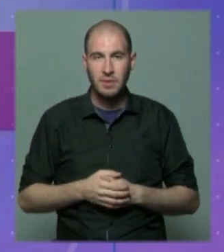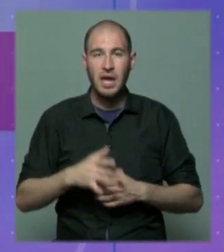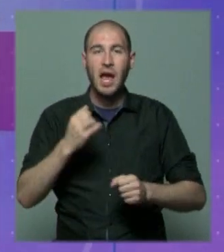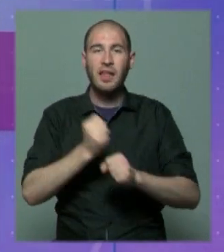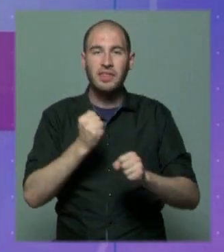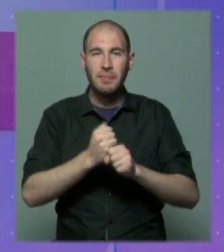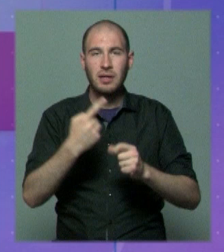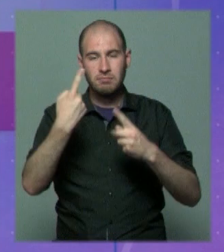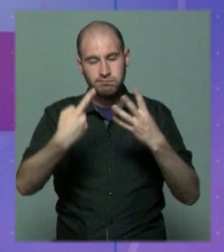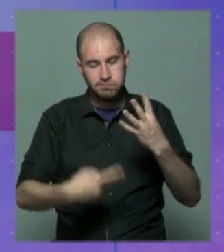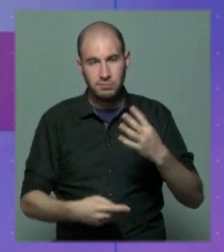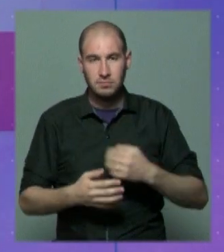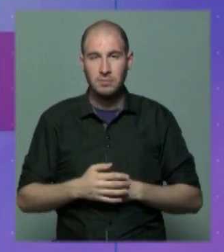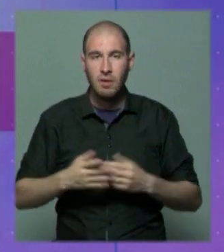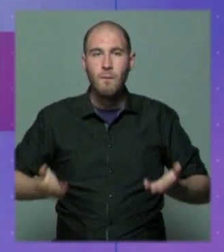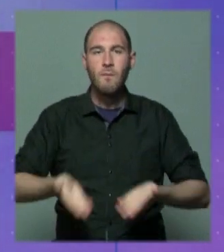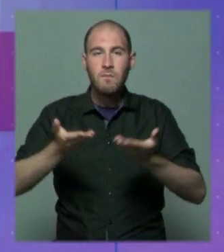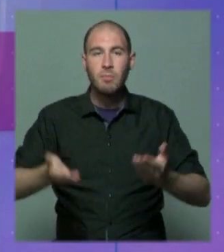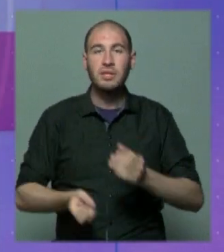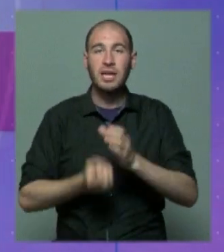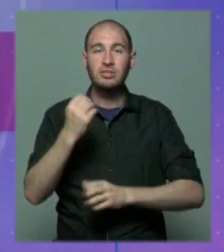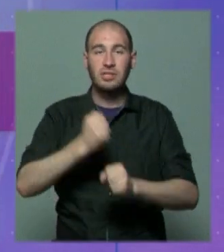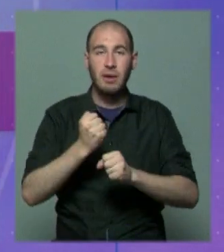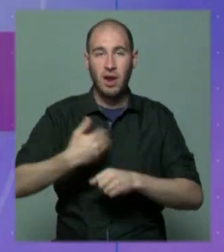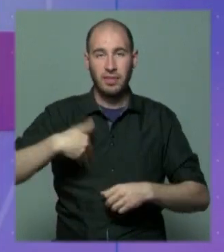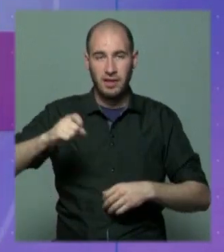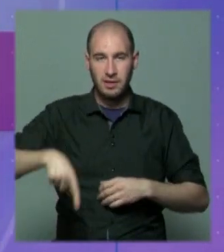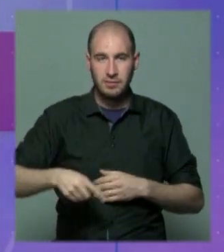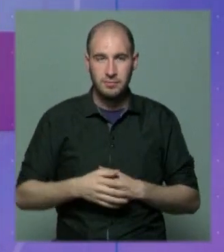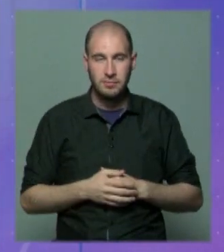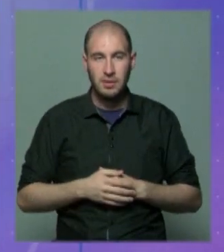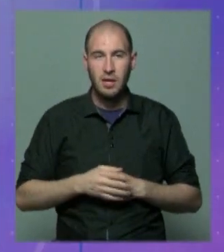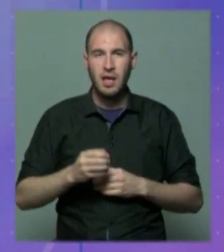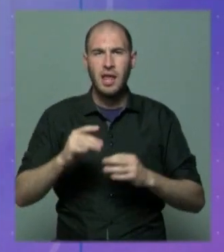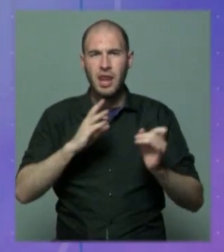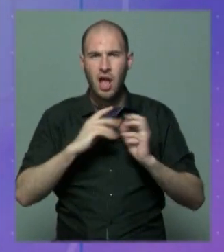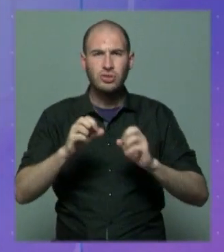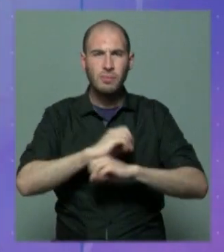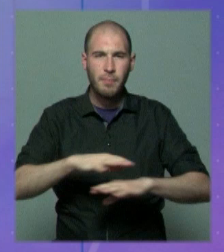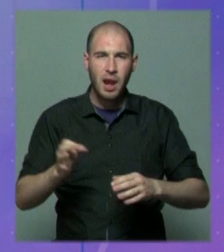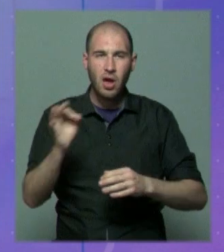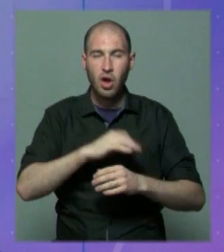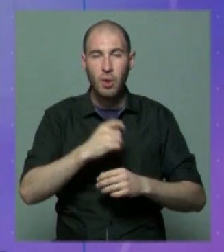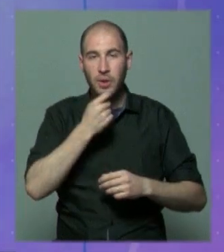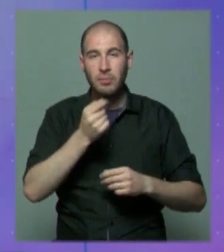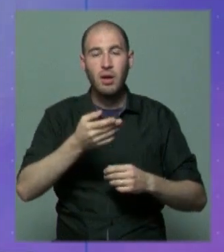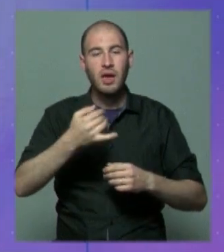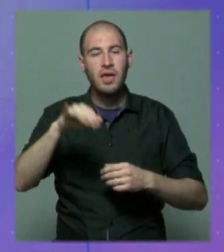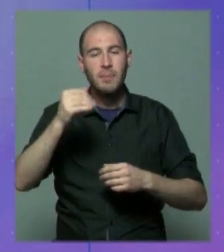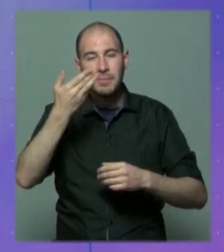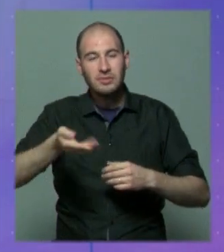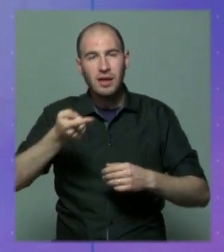trabajar sobre aquellas cosas que fomenten la creación de empleo en la Argentina. Porque negociaron mal, porque no defendieron los intereses de